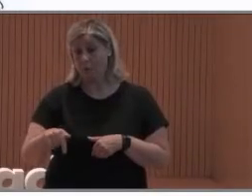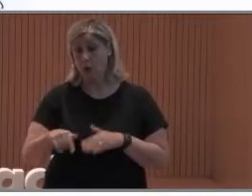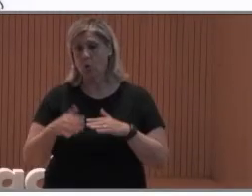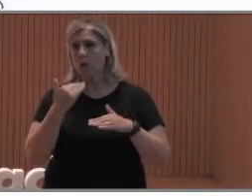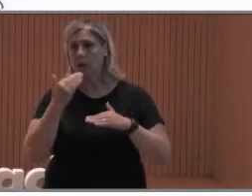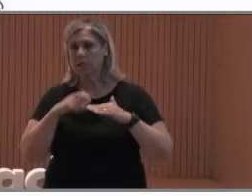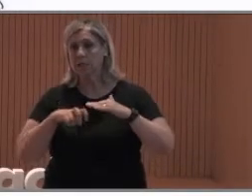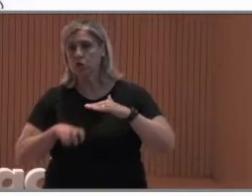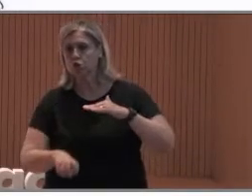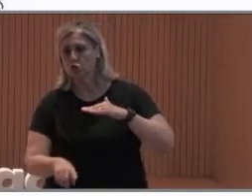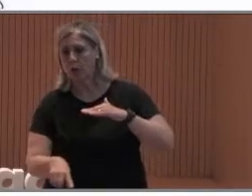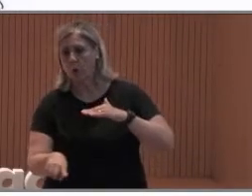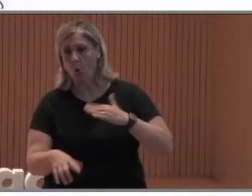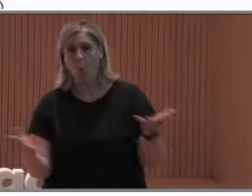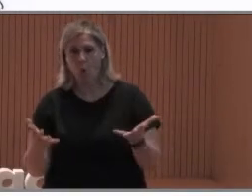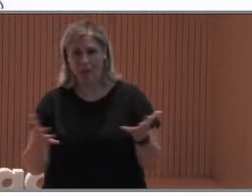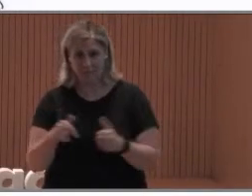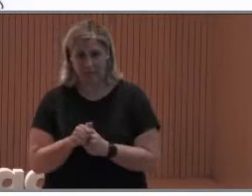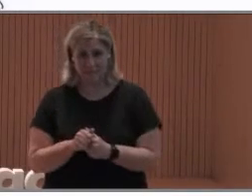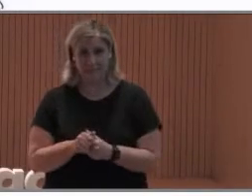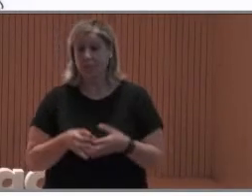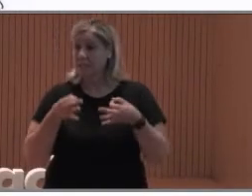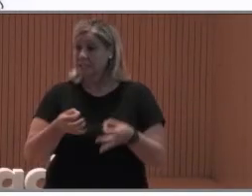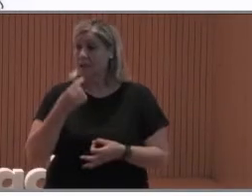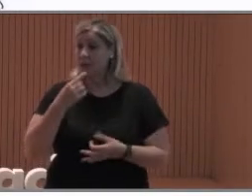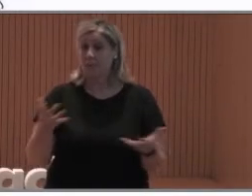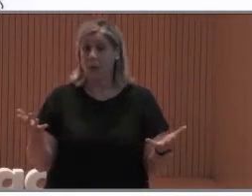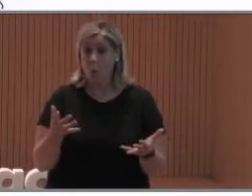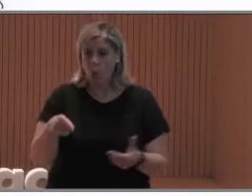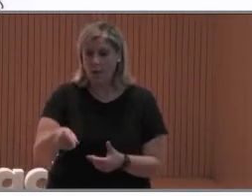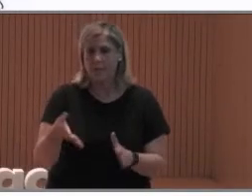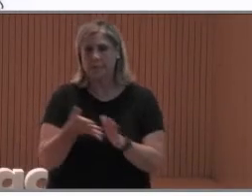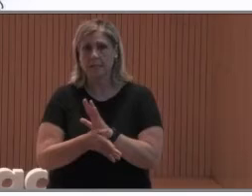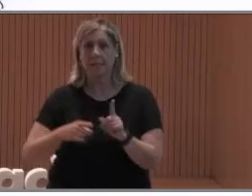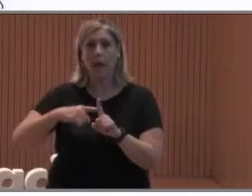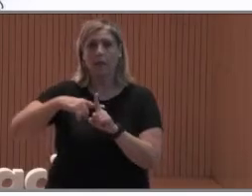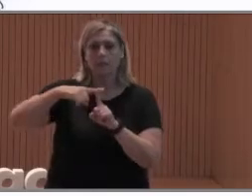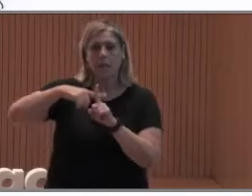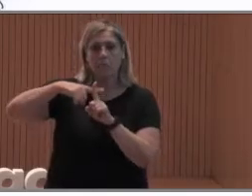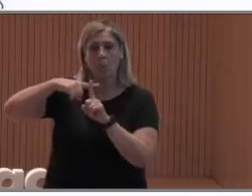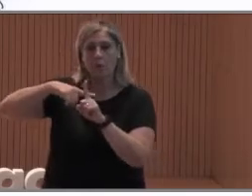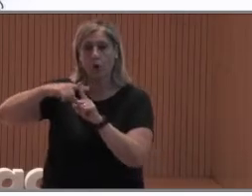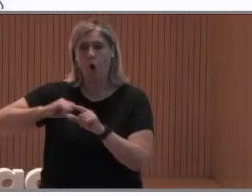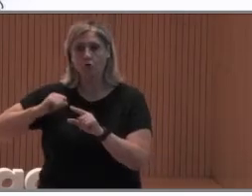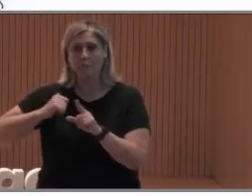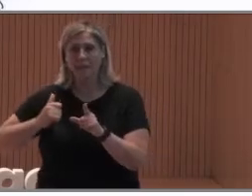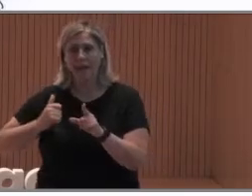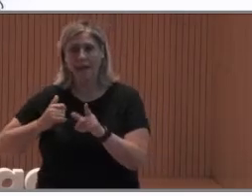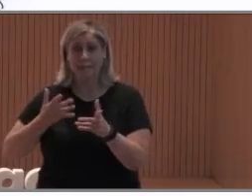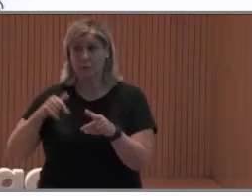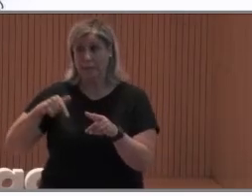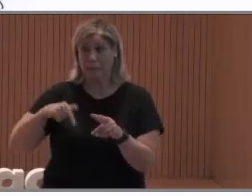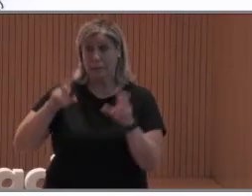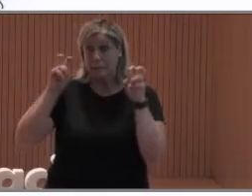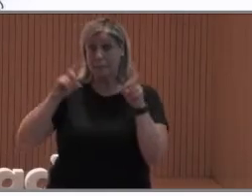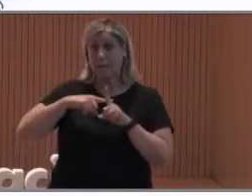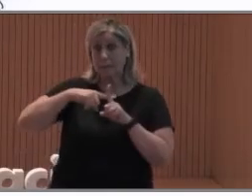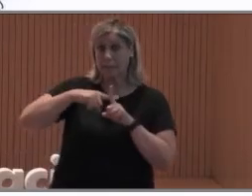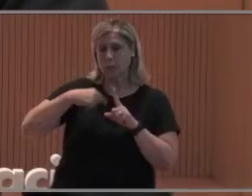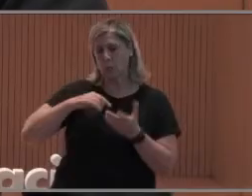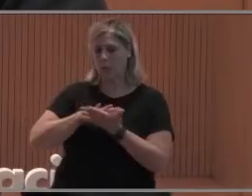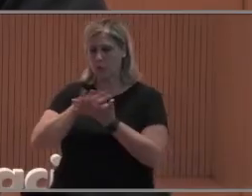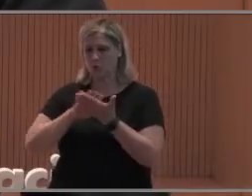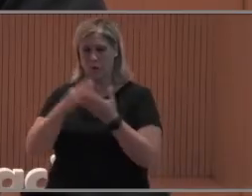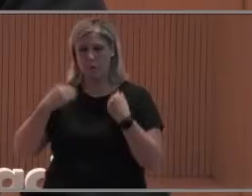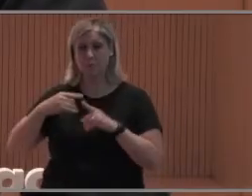en urgencias, ¿no? Y siempre se ha dicho que las urgencias son el termómetro del hospital. Como esto va de temperaturas, pues bueno, voy a hablar de